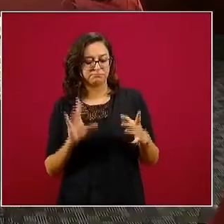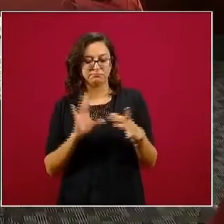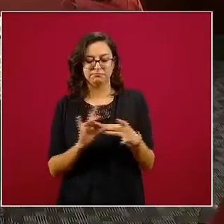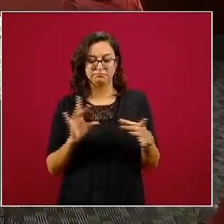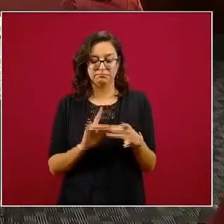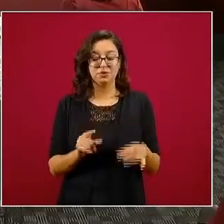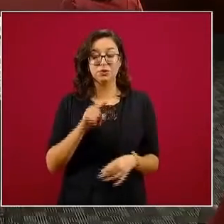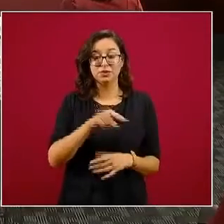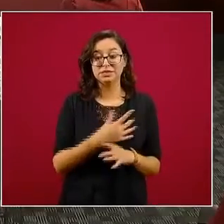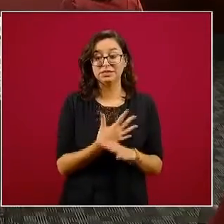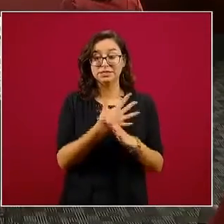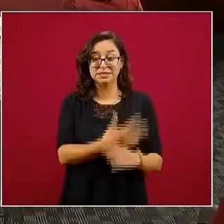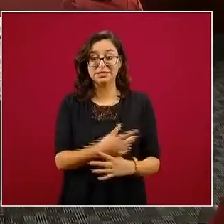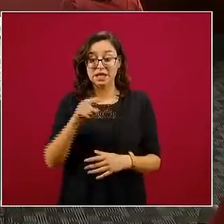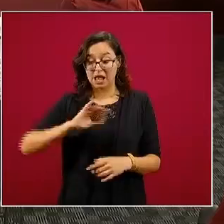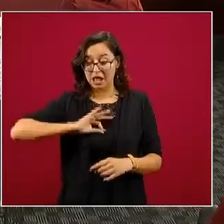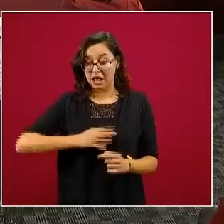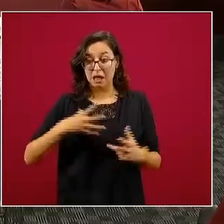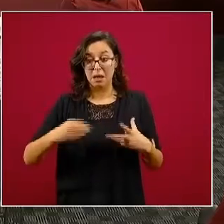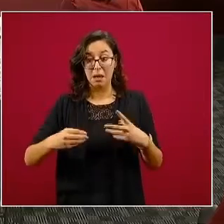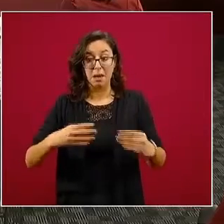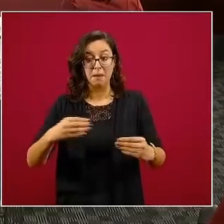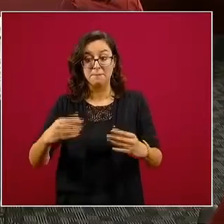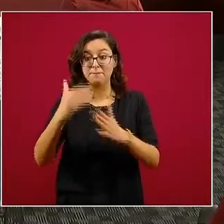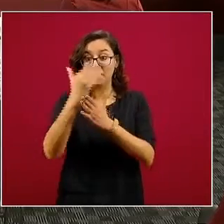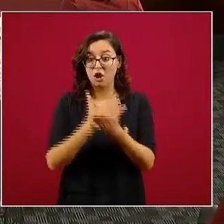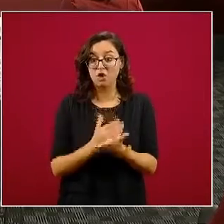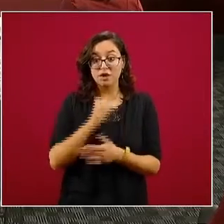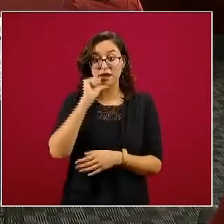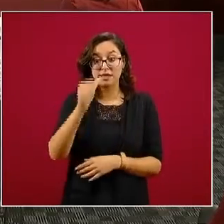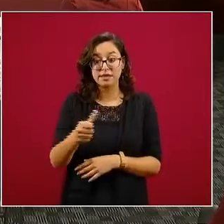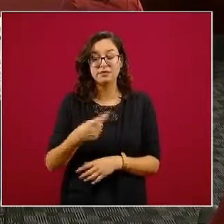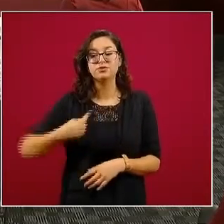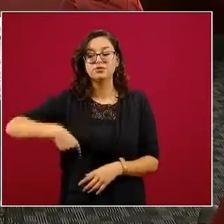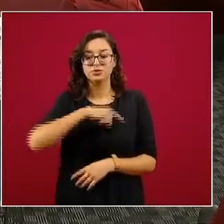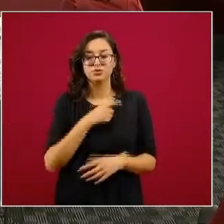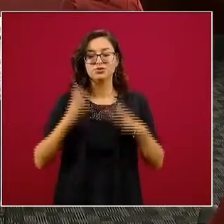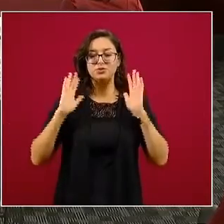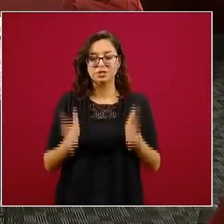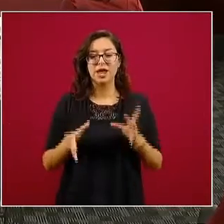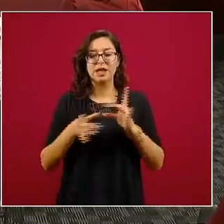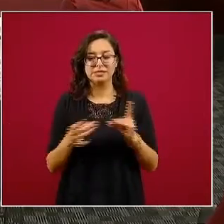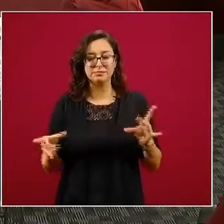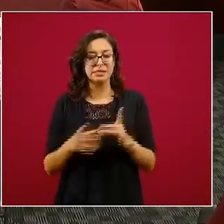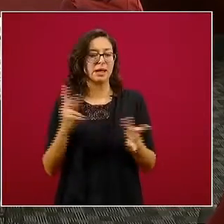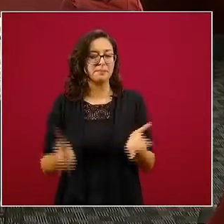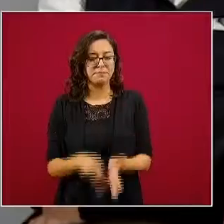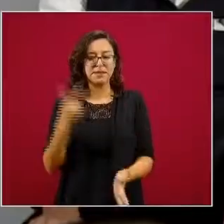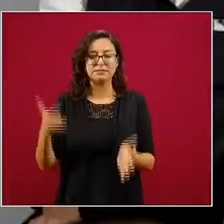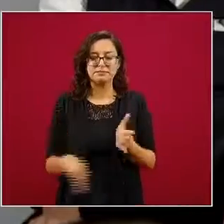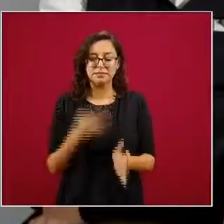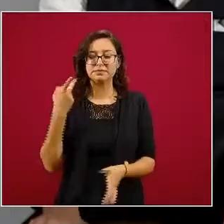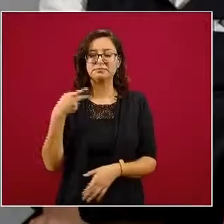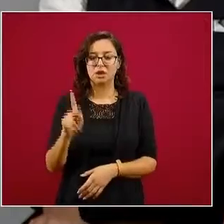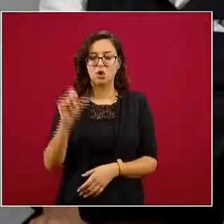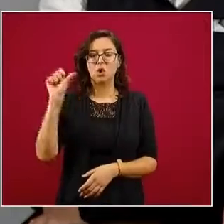social, etcétera. Entonces, no es inusual, y esto me lleva a la respuesta a la segunda pregunta,